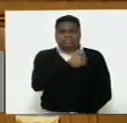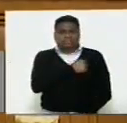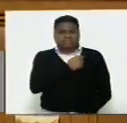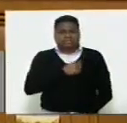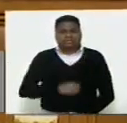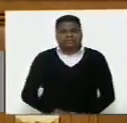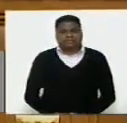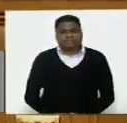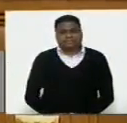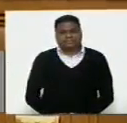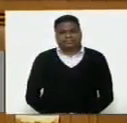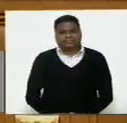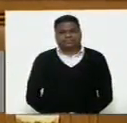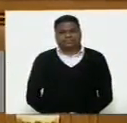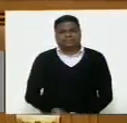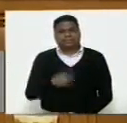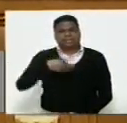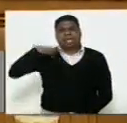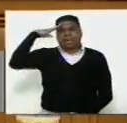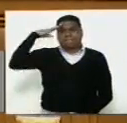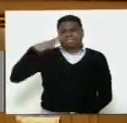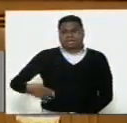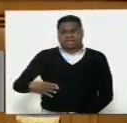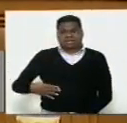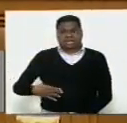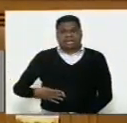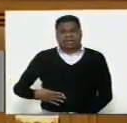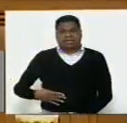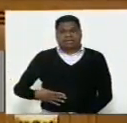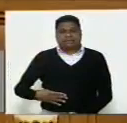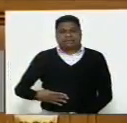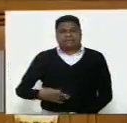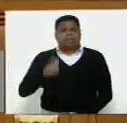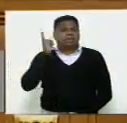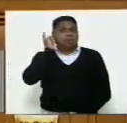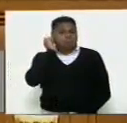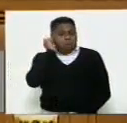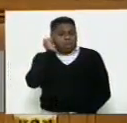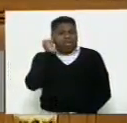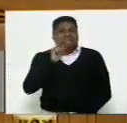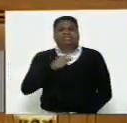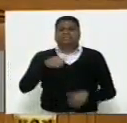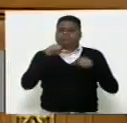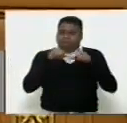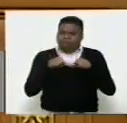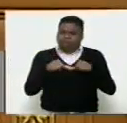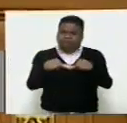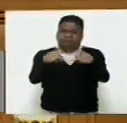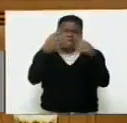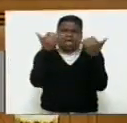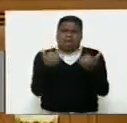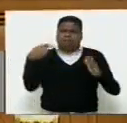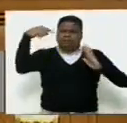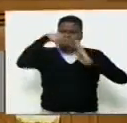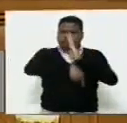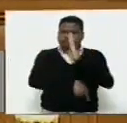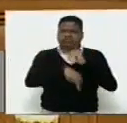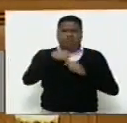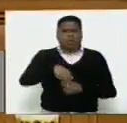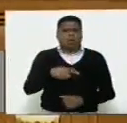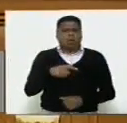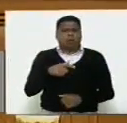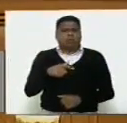Igualdad y Equidad de Género de la Fuerza Armada, y esa obra ha sido continuada, consolidada y profundizada por nuestro